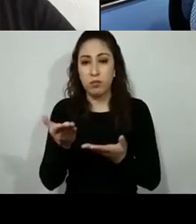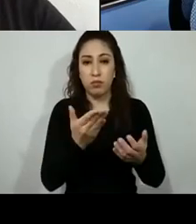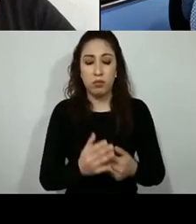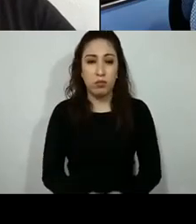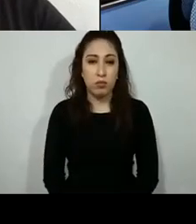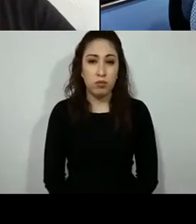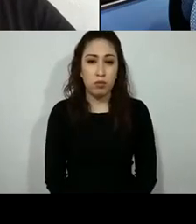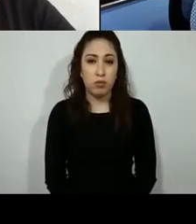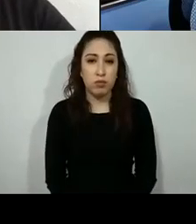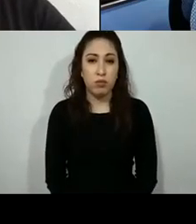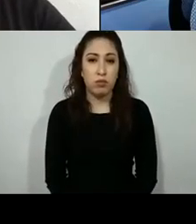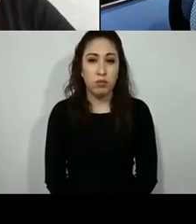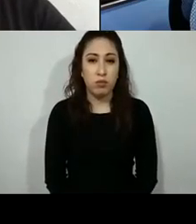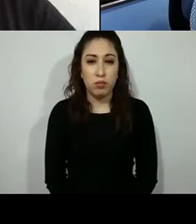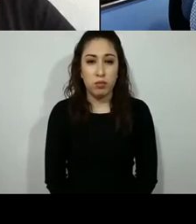Gracias.